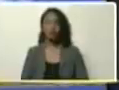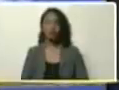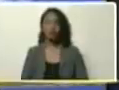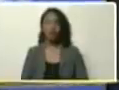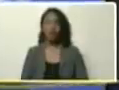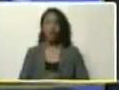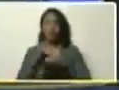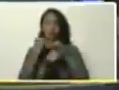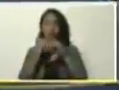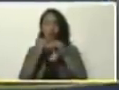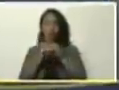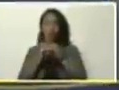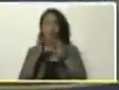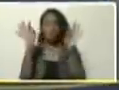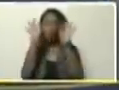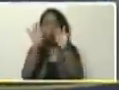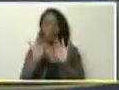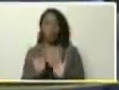Igualmente,